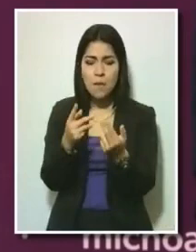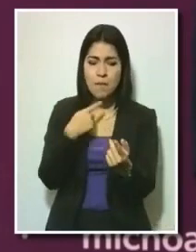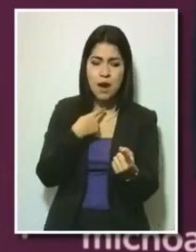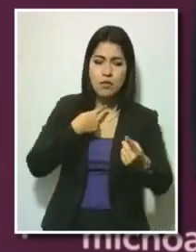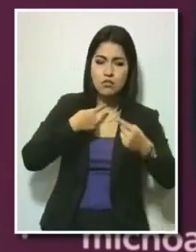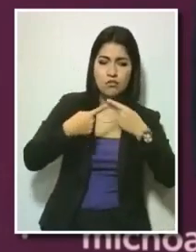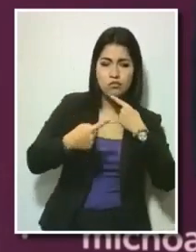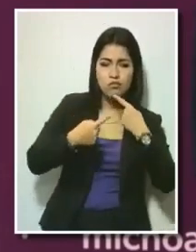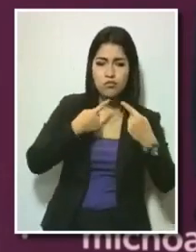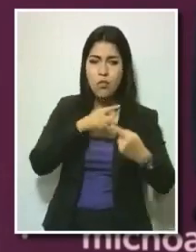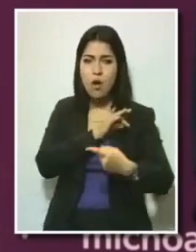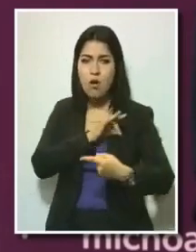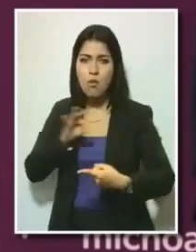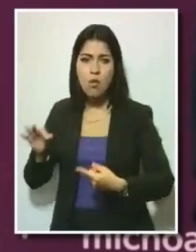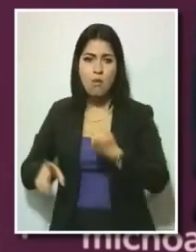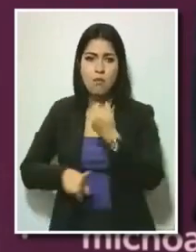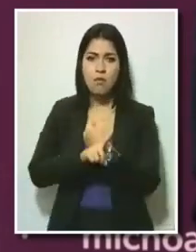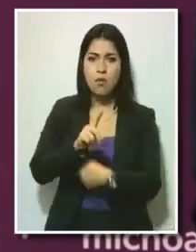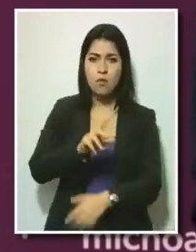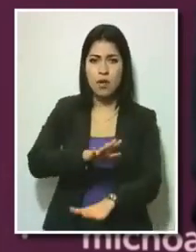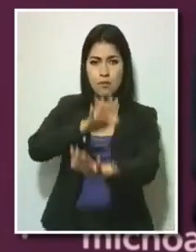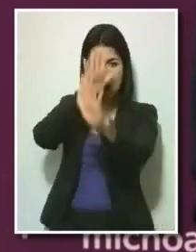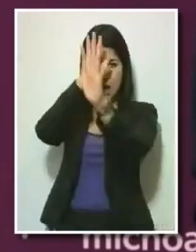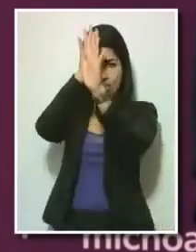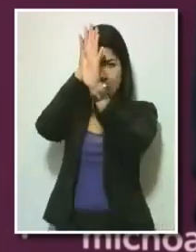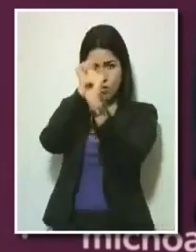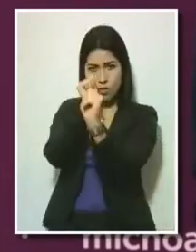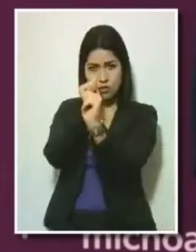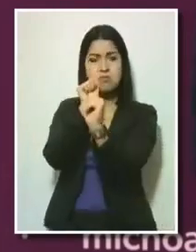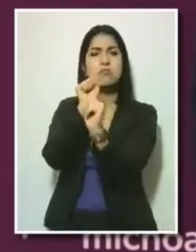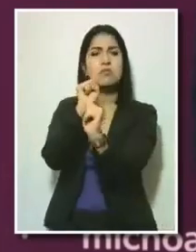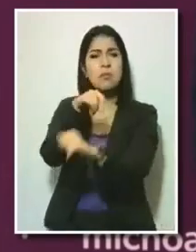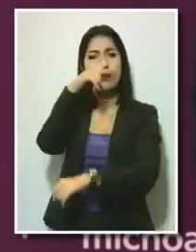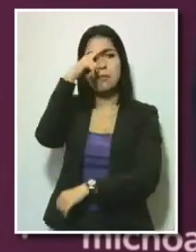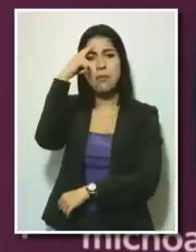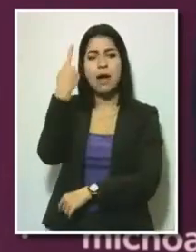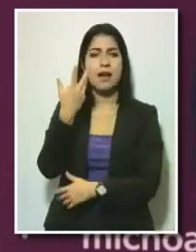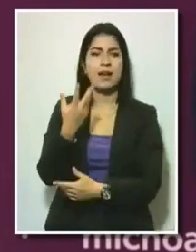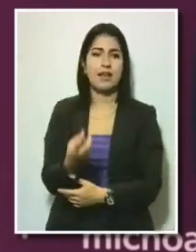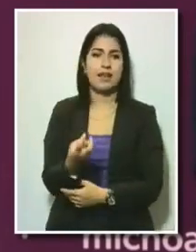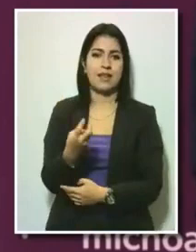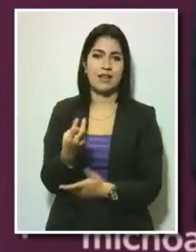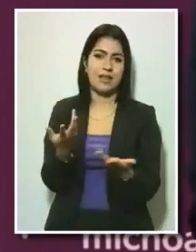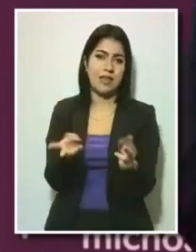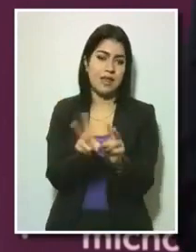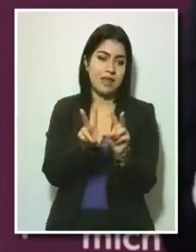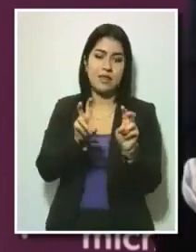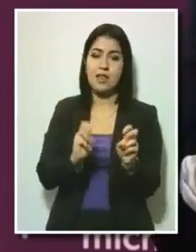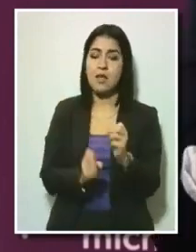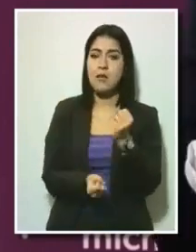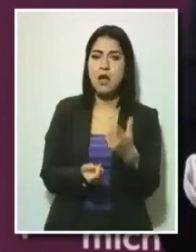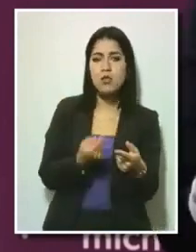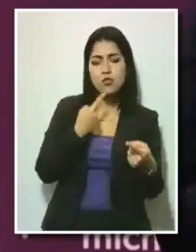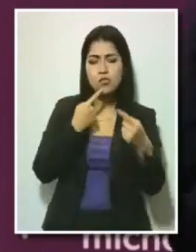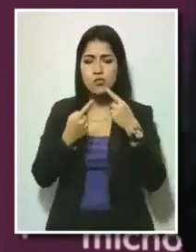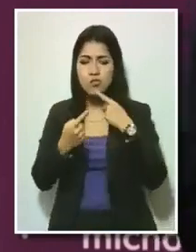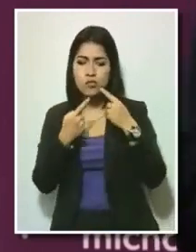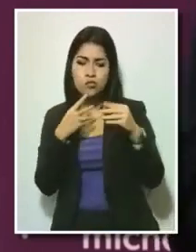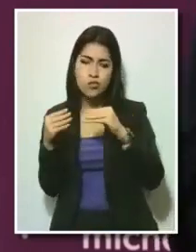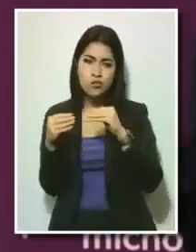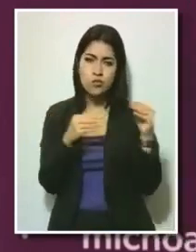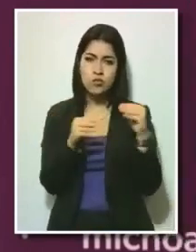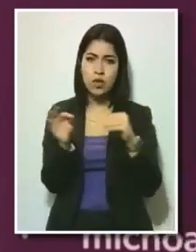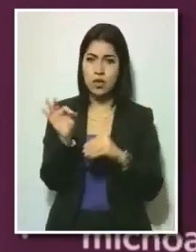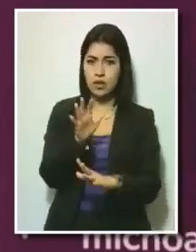consenso, son espacios de ponernos de acuerdo para qué es el punto que nos interesa. Y los niños, desde